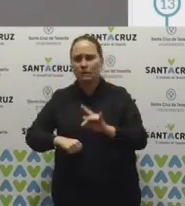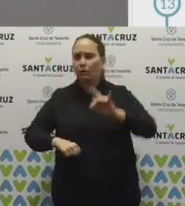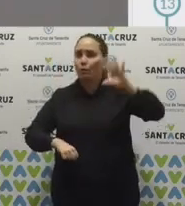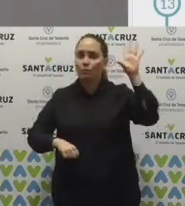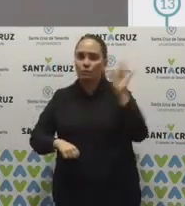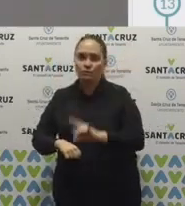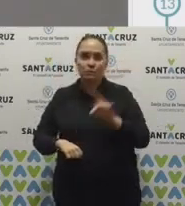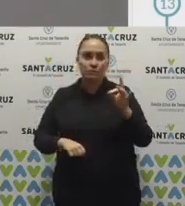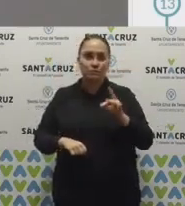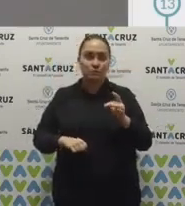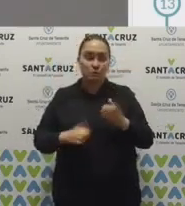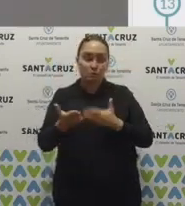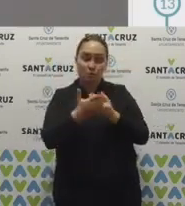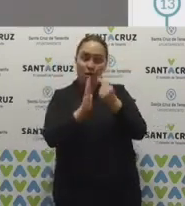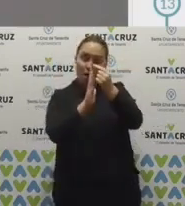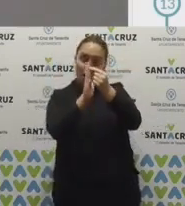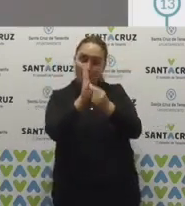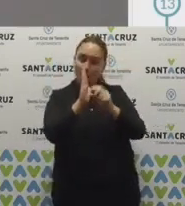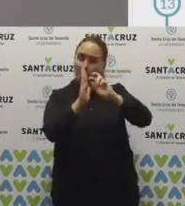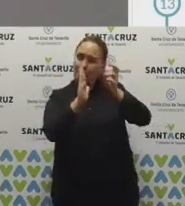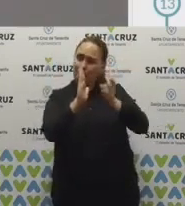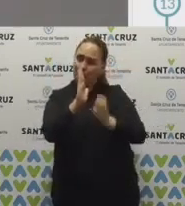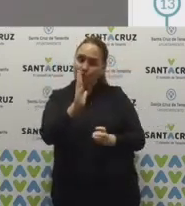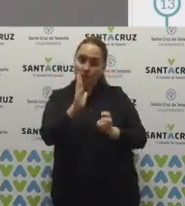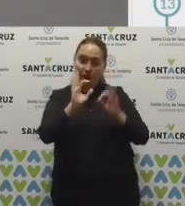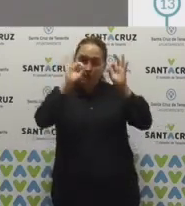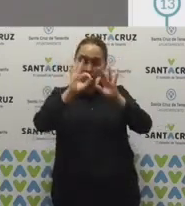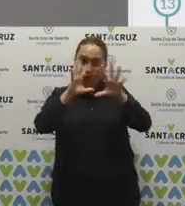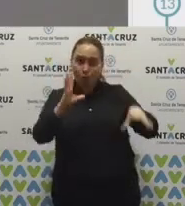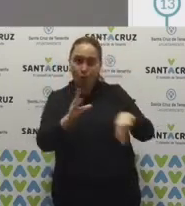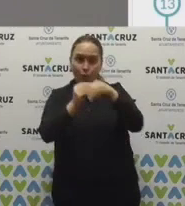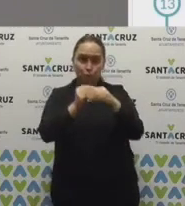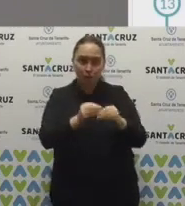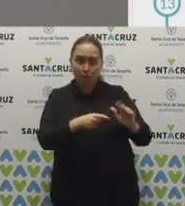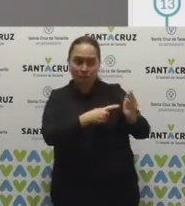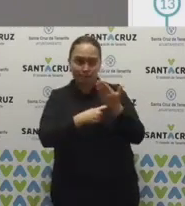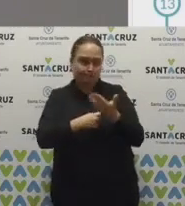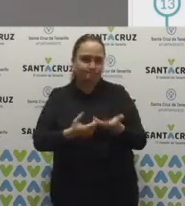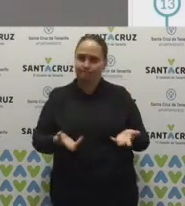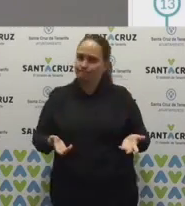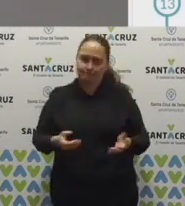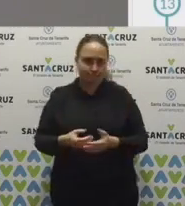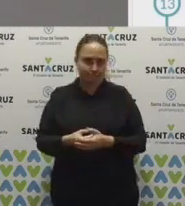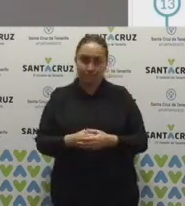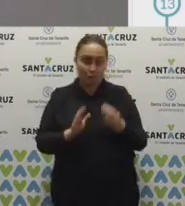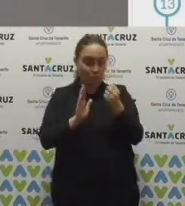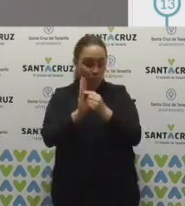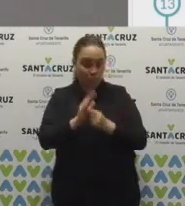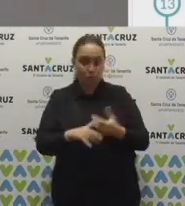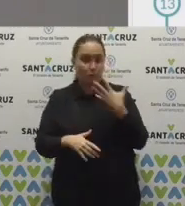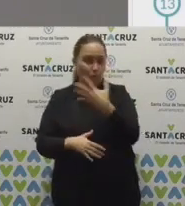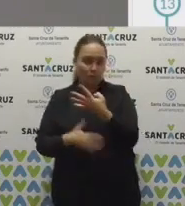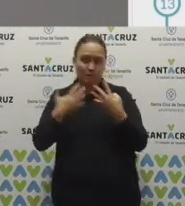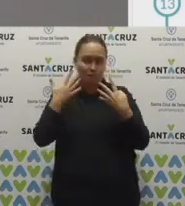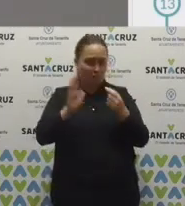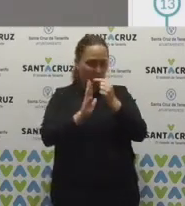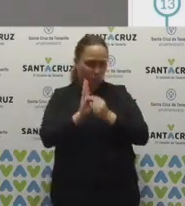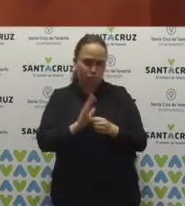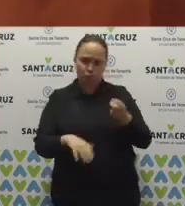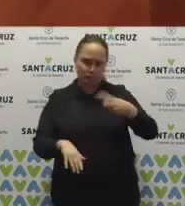puntos tan diversos no se puede abordar de esta manera en fin cómo no vamos a votar los 59 puntos y ustedes lo saben perfectamente